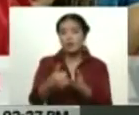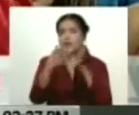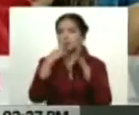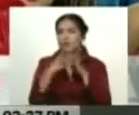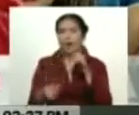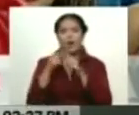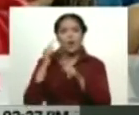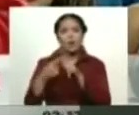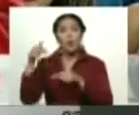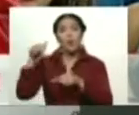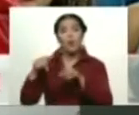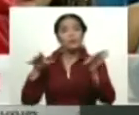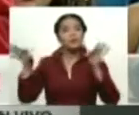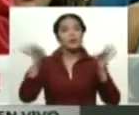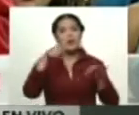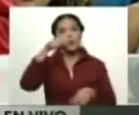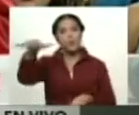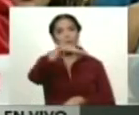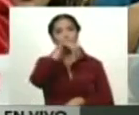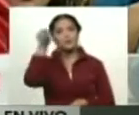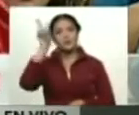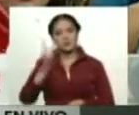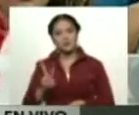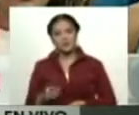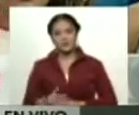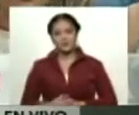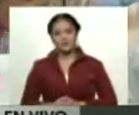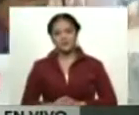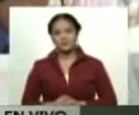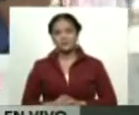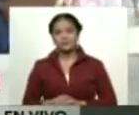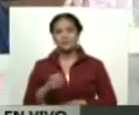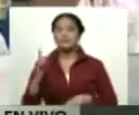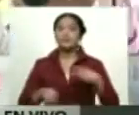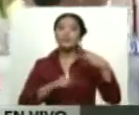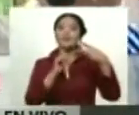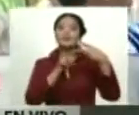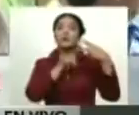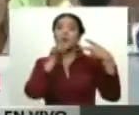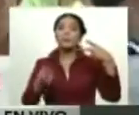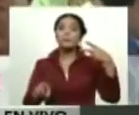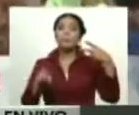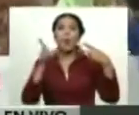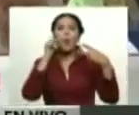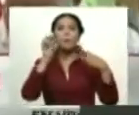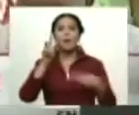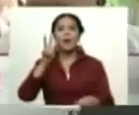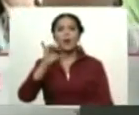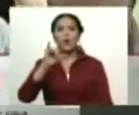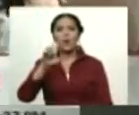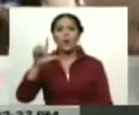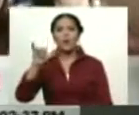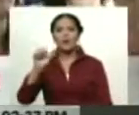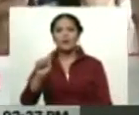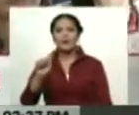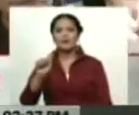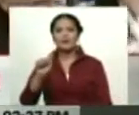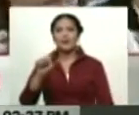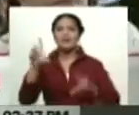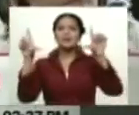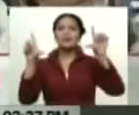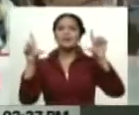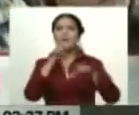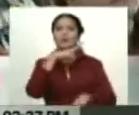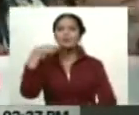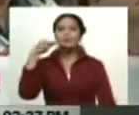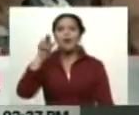quienes los están eligiendo, que es el pueblo de Venezuela. Bien, la segunda pregunta la formula William Parra, periodista de Russia Today.